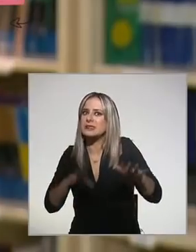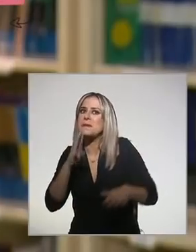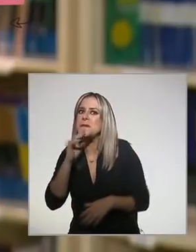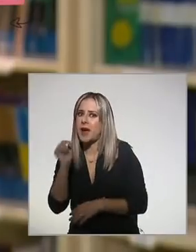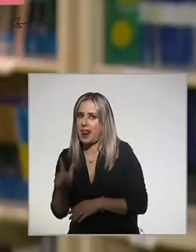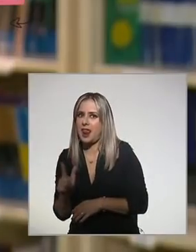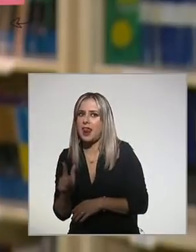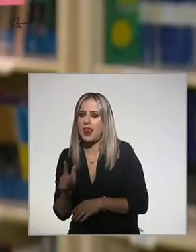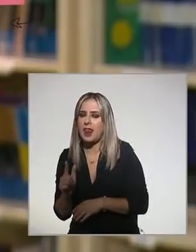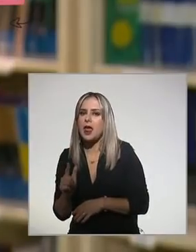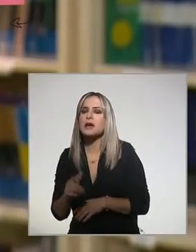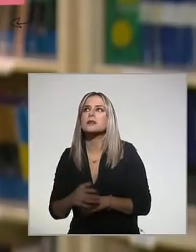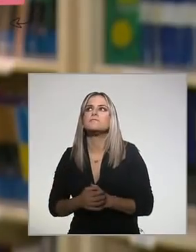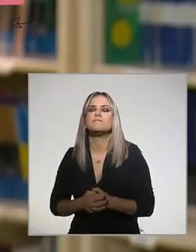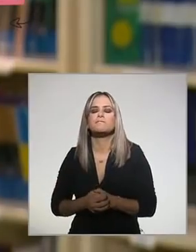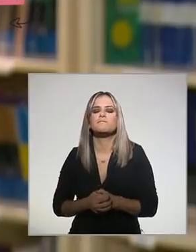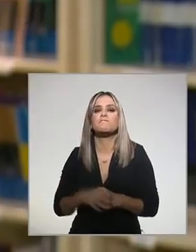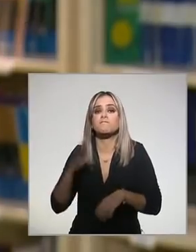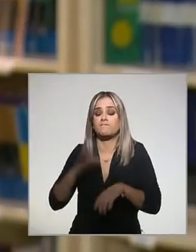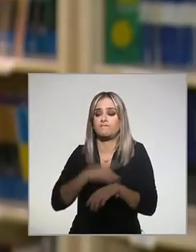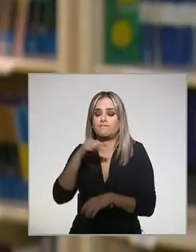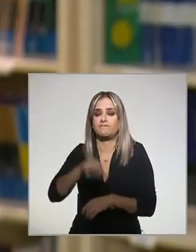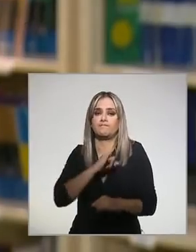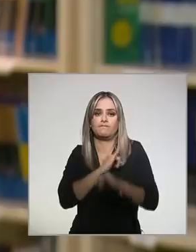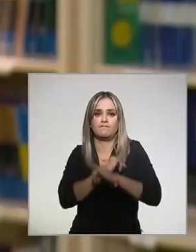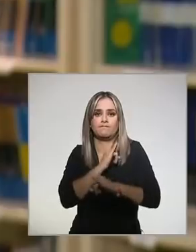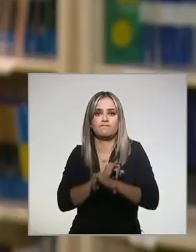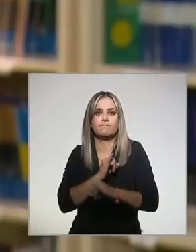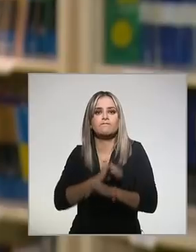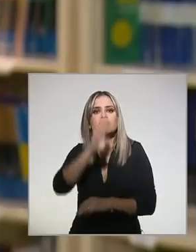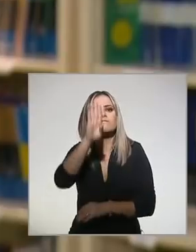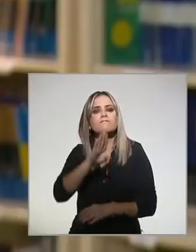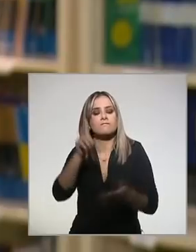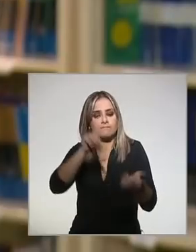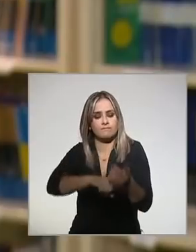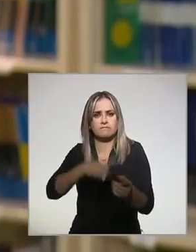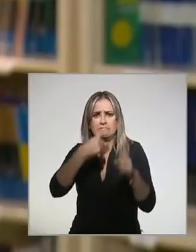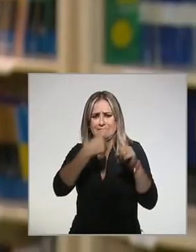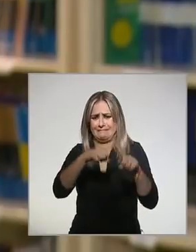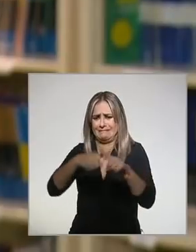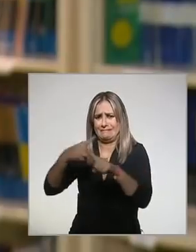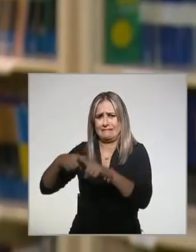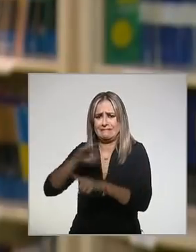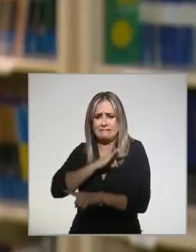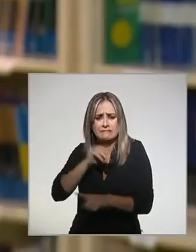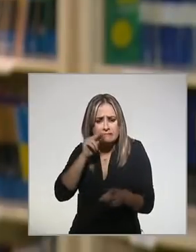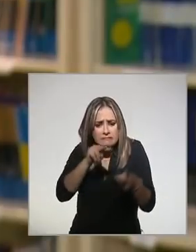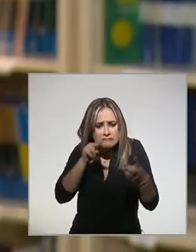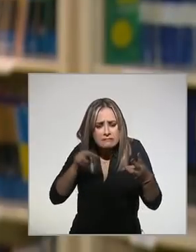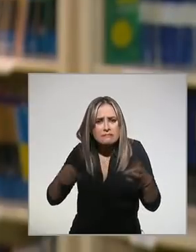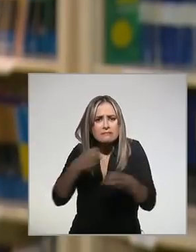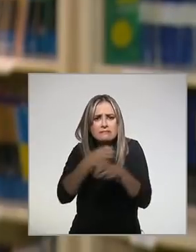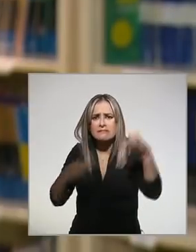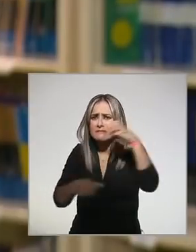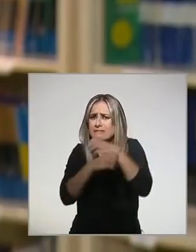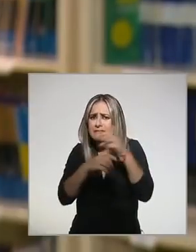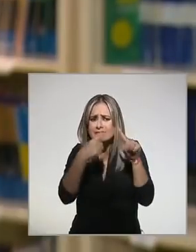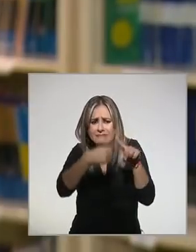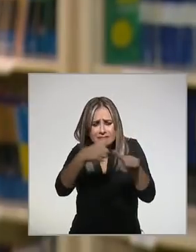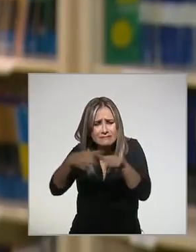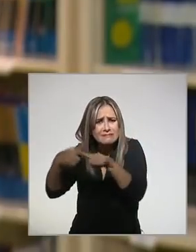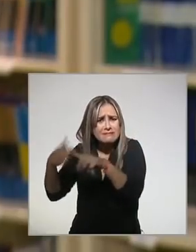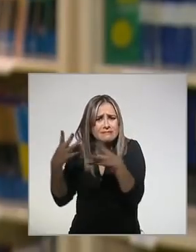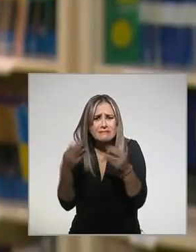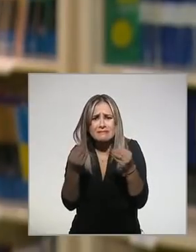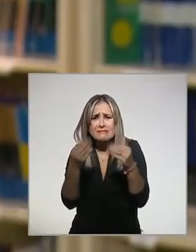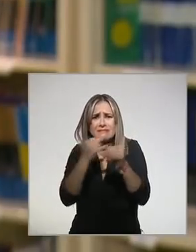porque técnicamente el internet es como una biblioteca virtual donde puedes encontrar muchos conocimientos